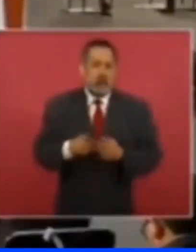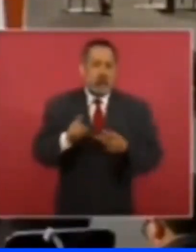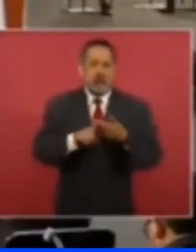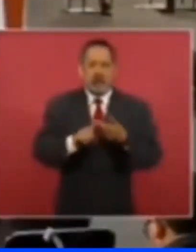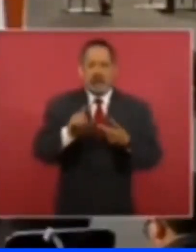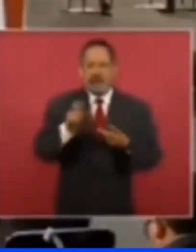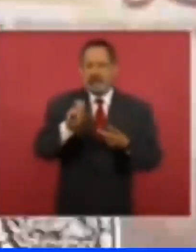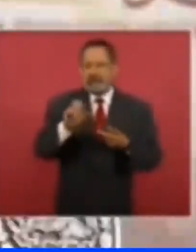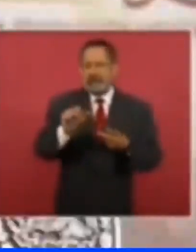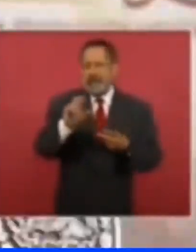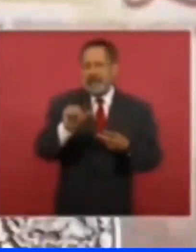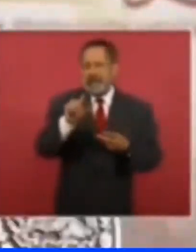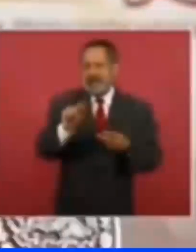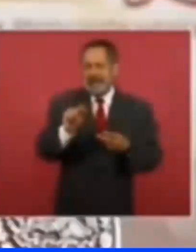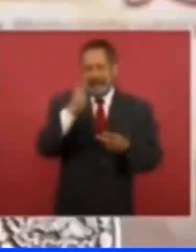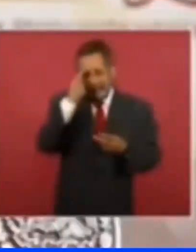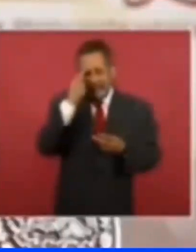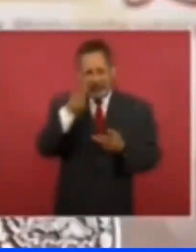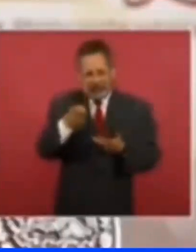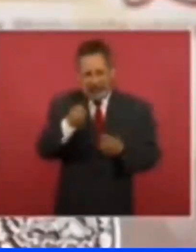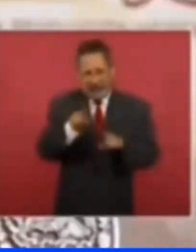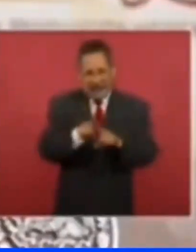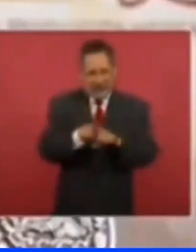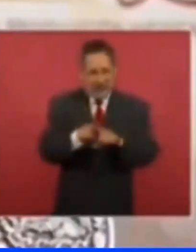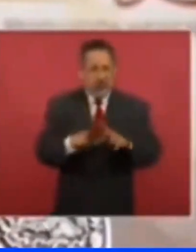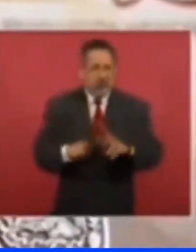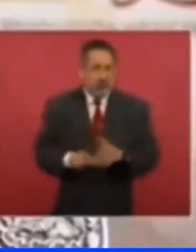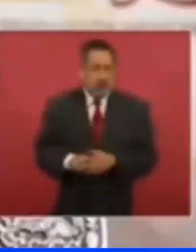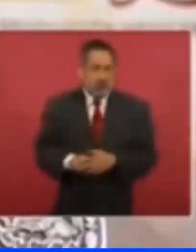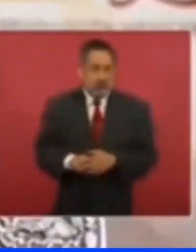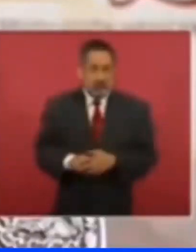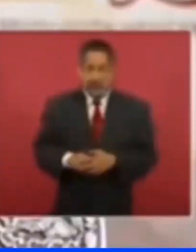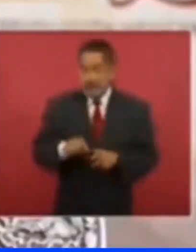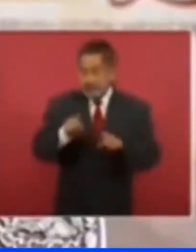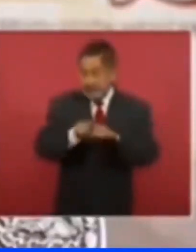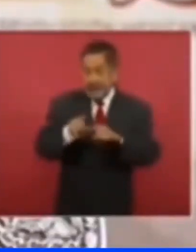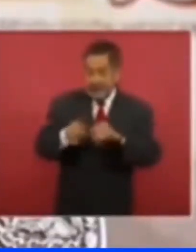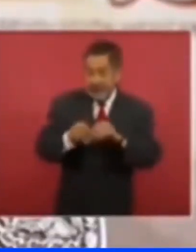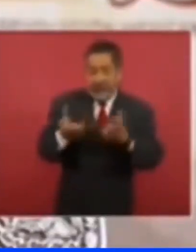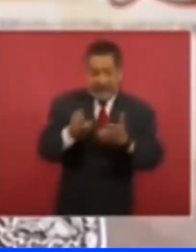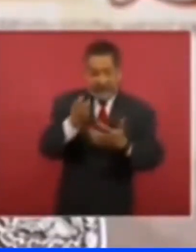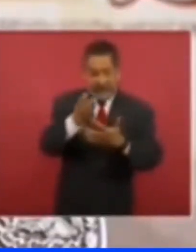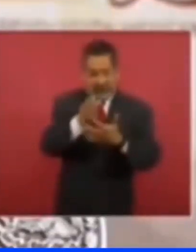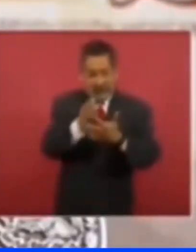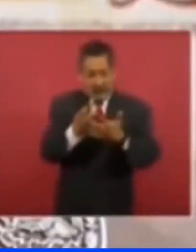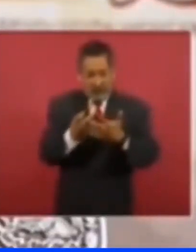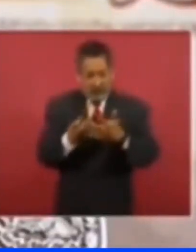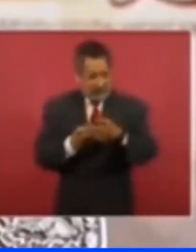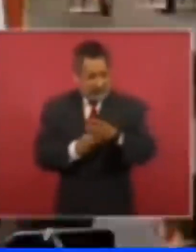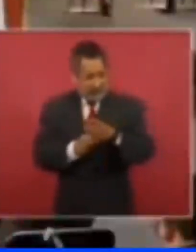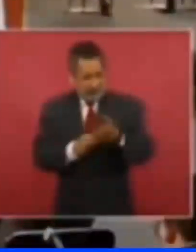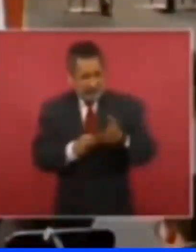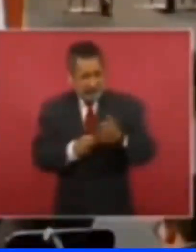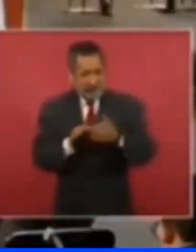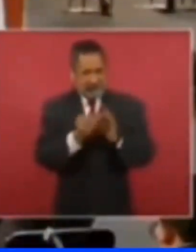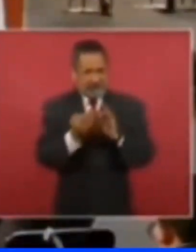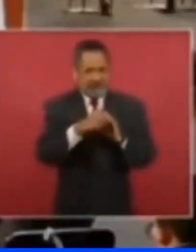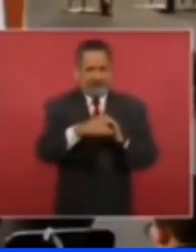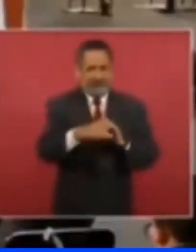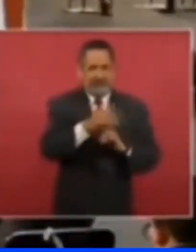Xcaret, que además de todo lo que han hecho cerca de